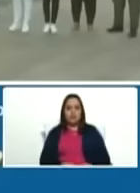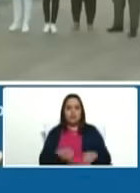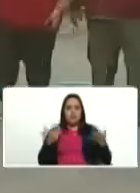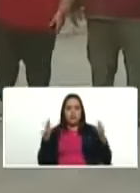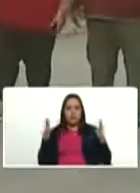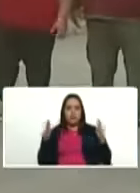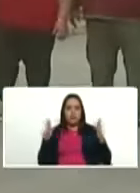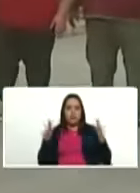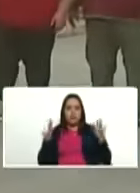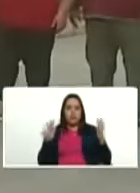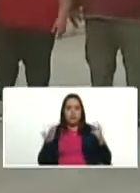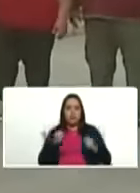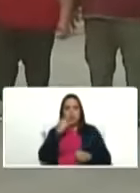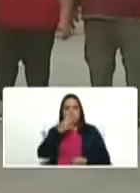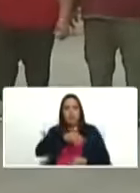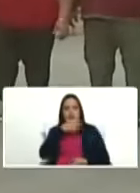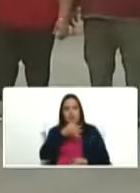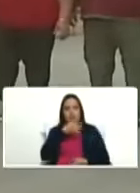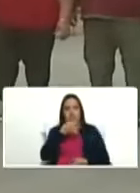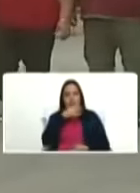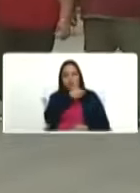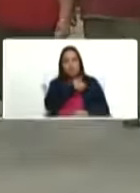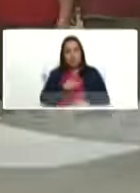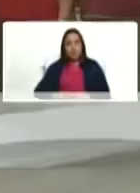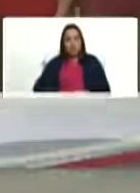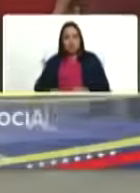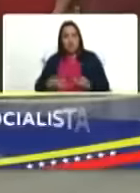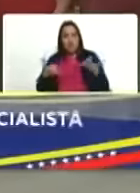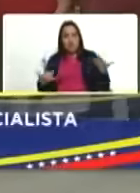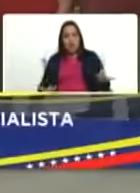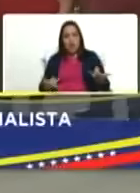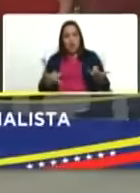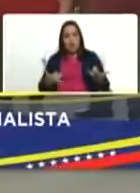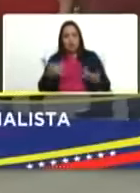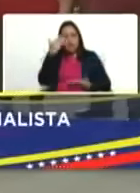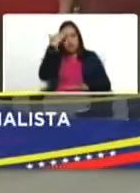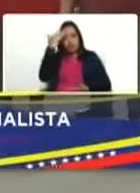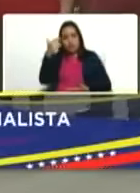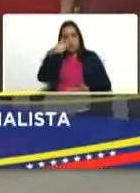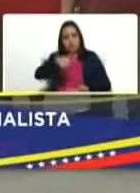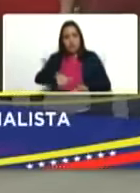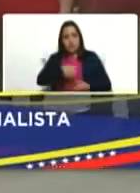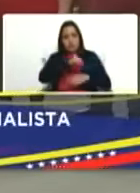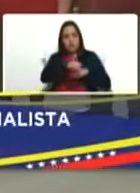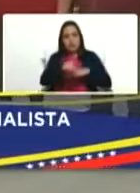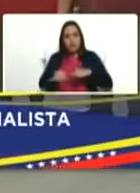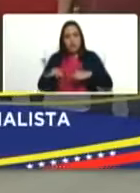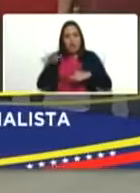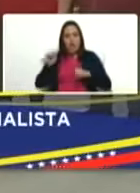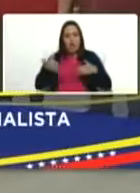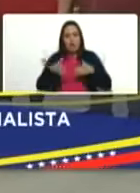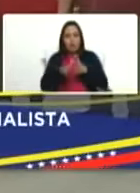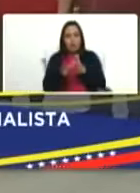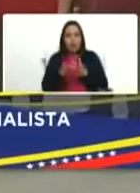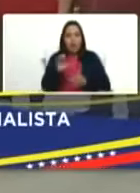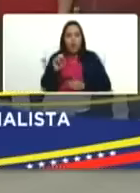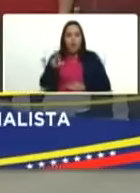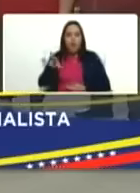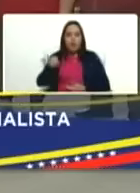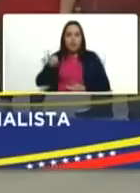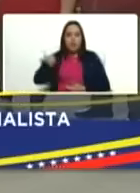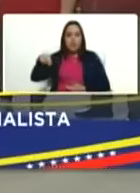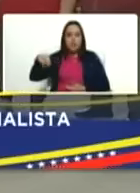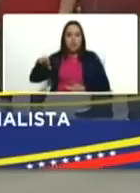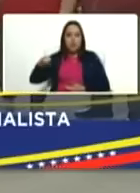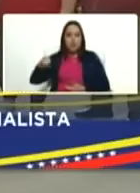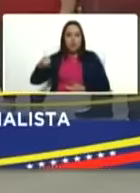Buenas tardes, señor presidente. Recibo usted muy cordialmente un saludo de acá desde el municipio Angostura del Orinoco, parroquia José Antonio